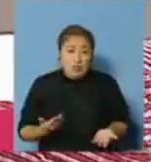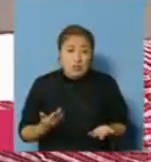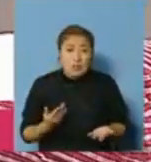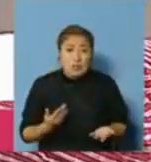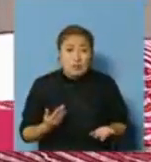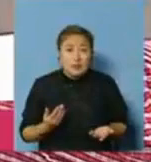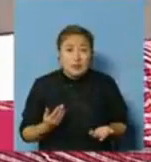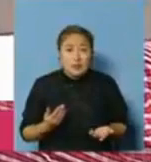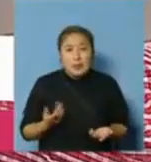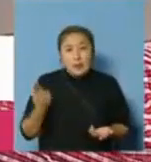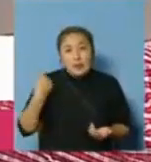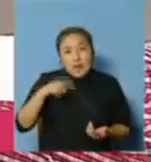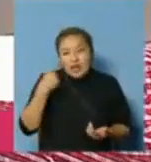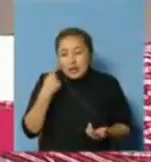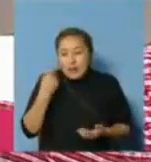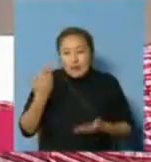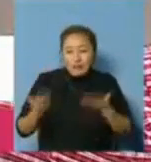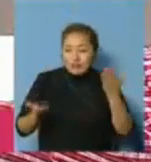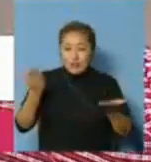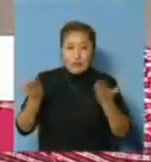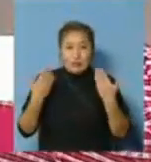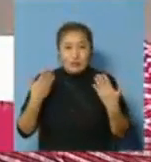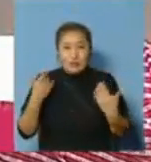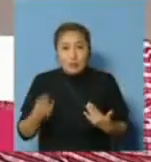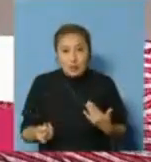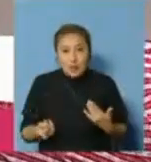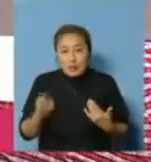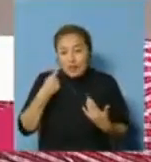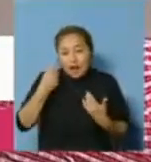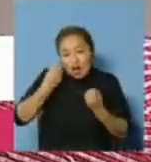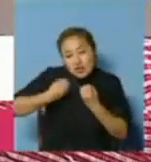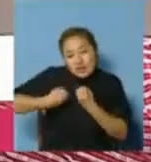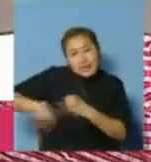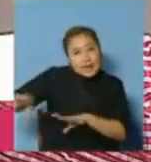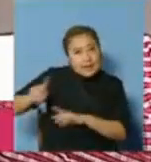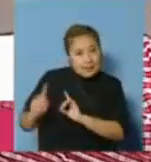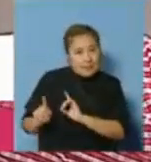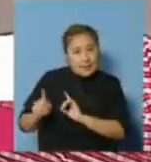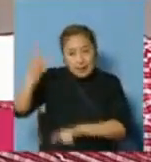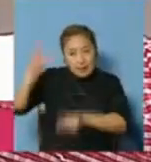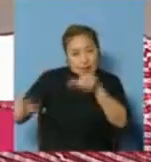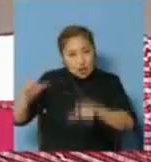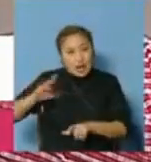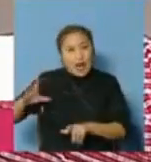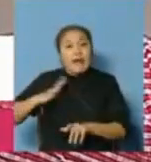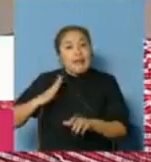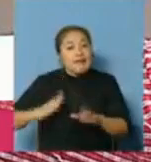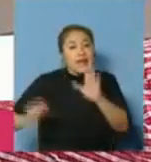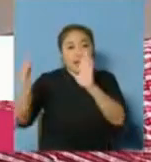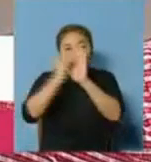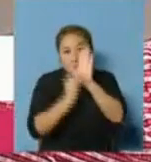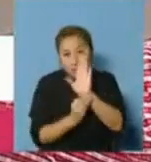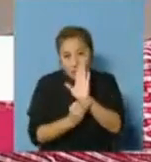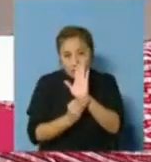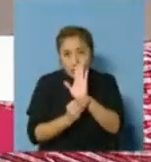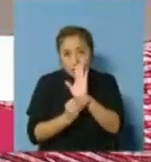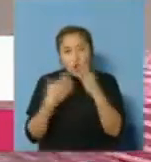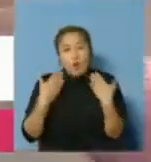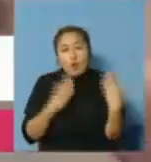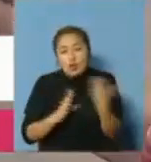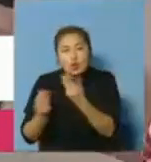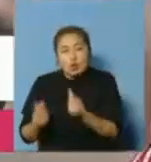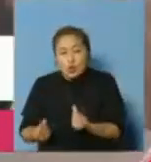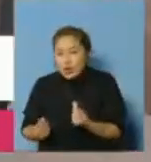lo que estamos evaluando la posibilidad para no dejar afuera a esta gente sin el subsidio y